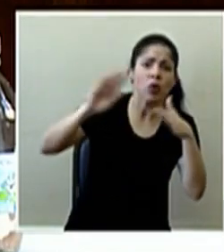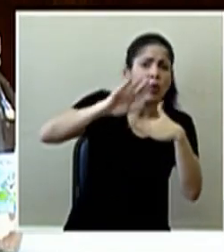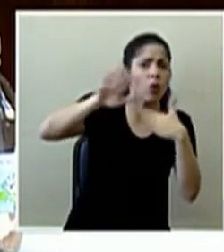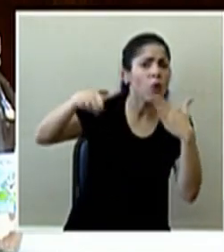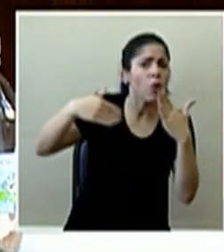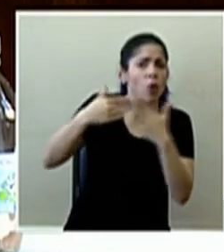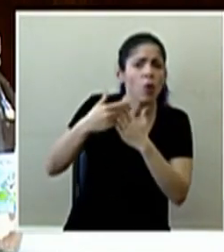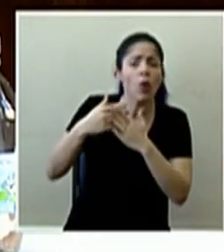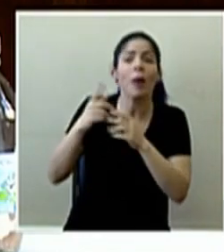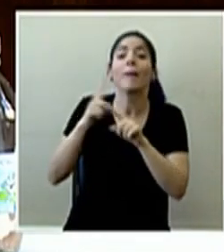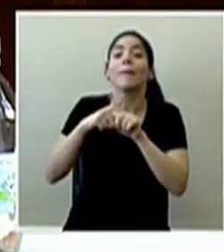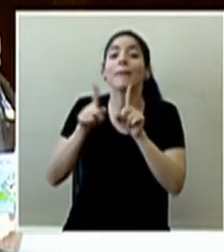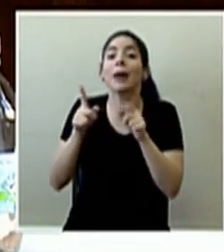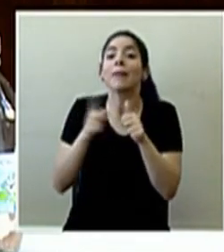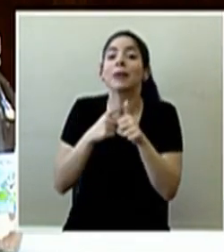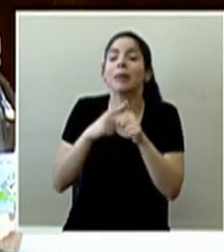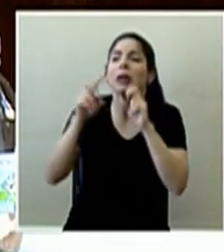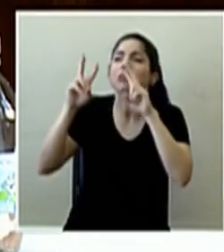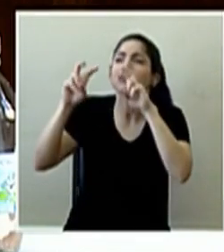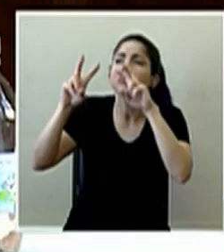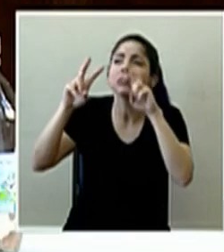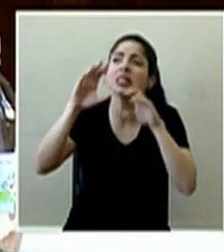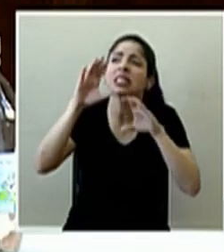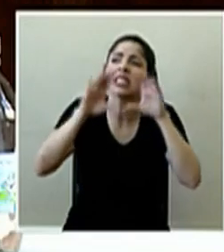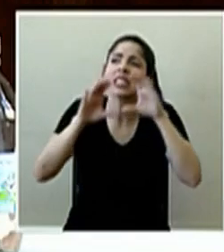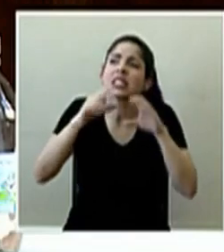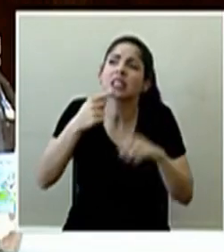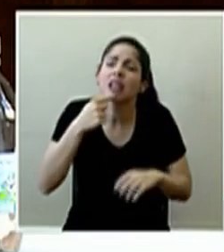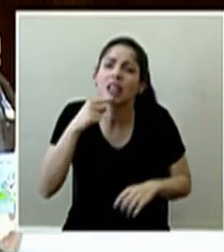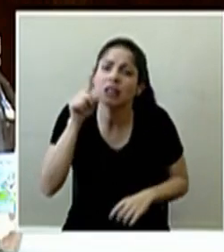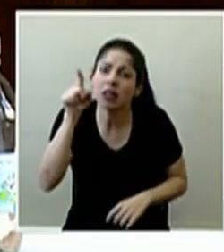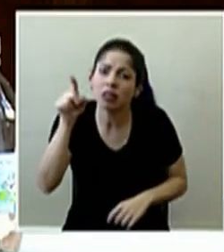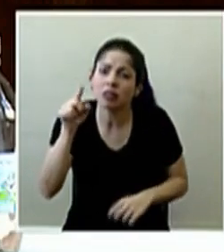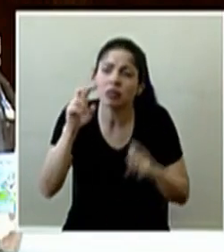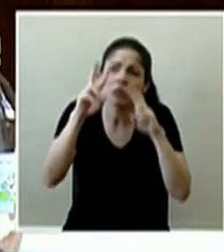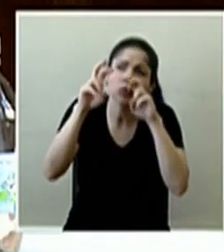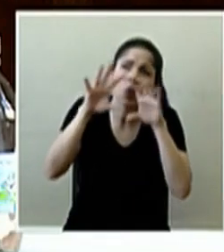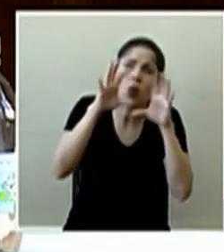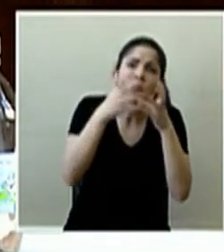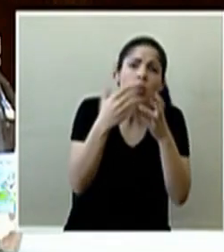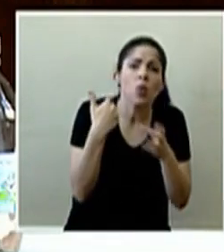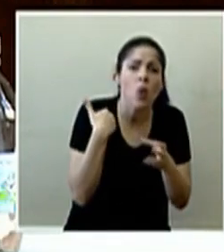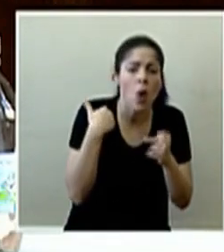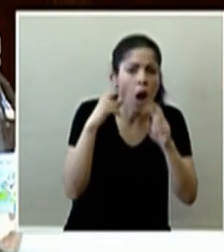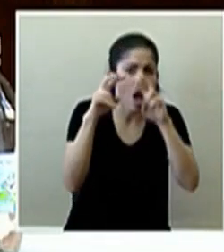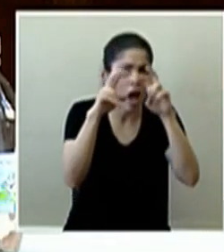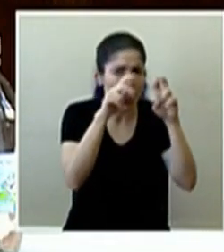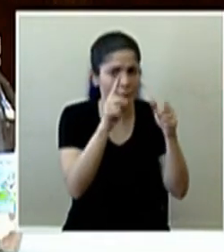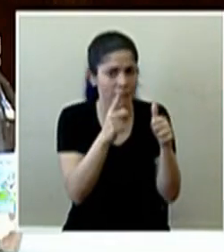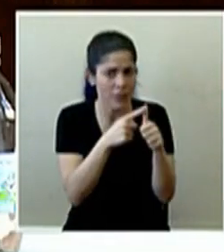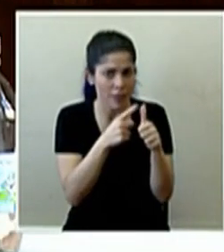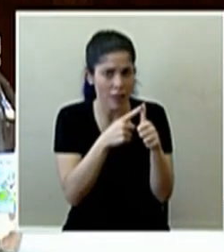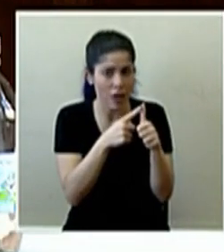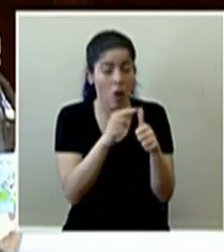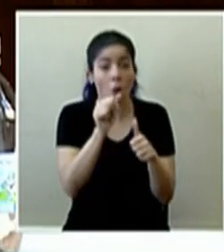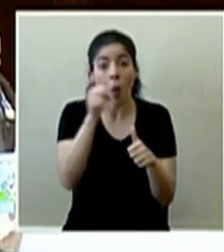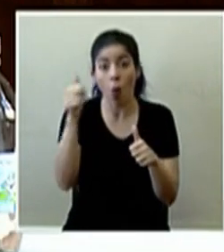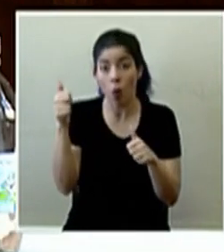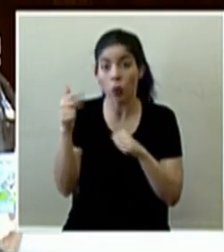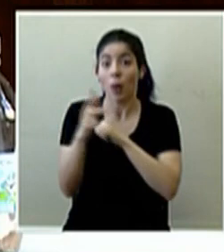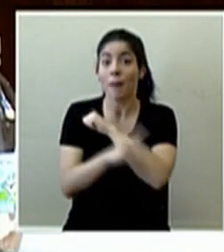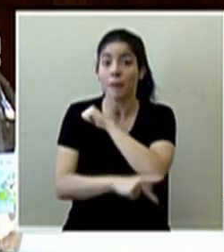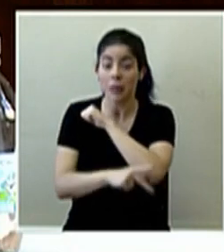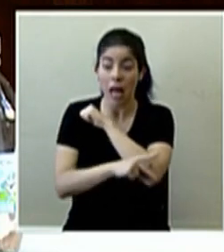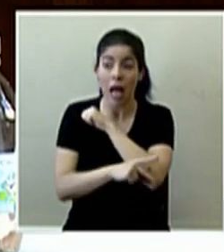todo, siempre y cuando revisemos la evidencia científica y revisemos lo que hay en el mundo. En varios países